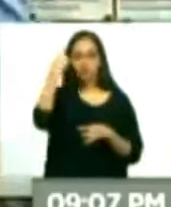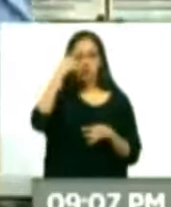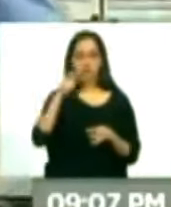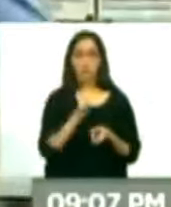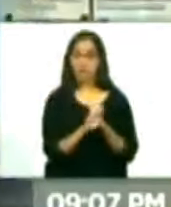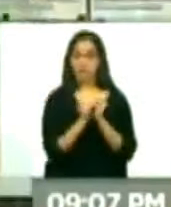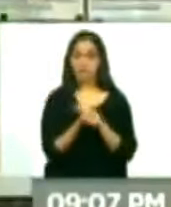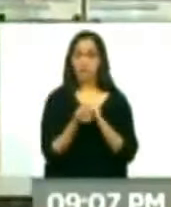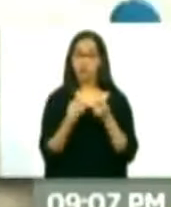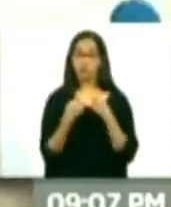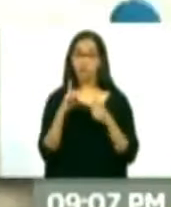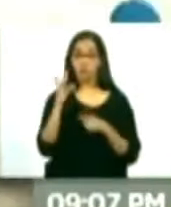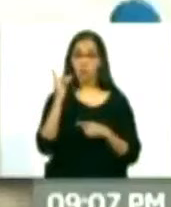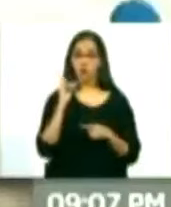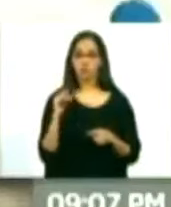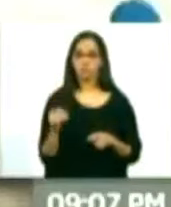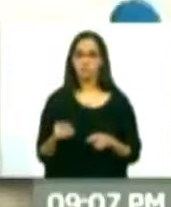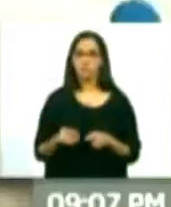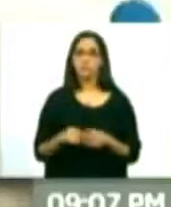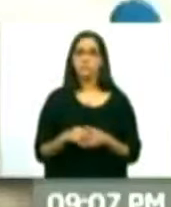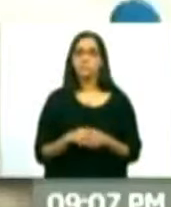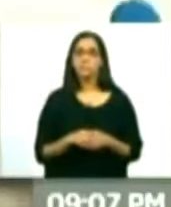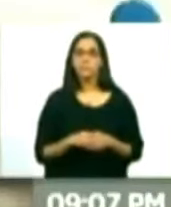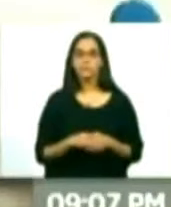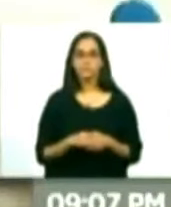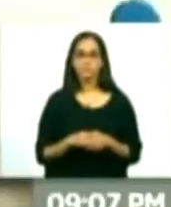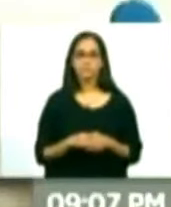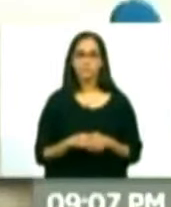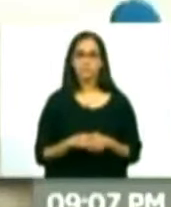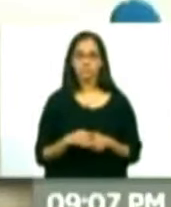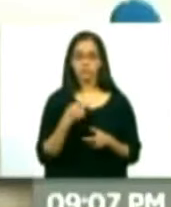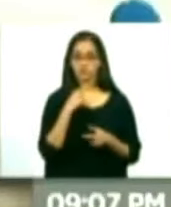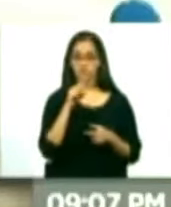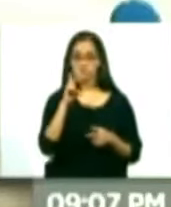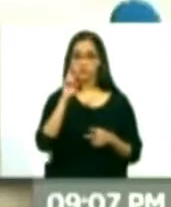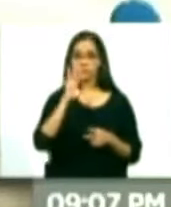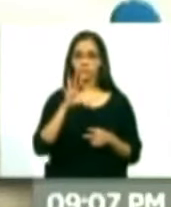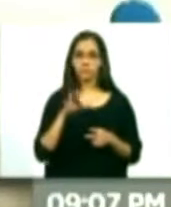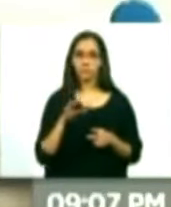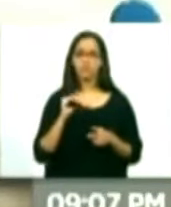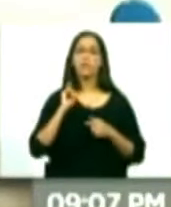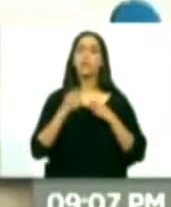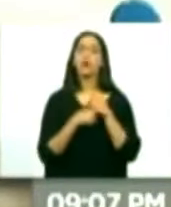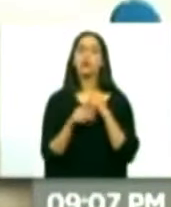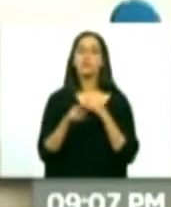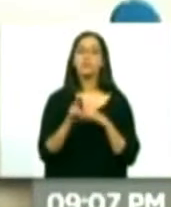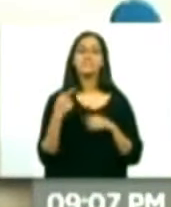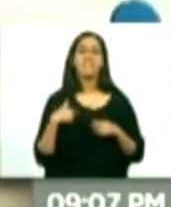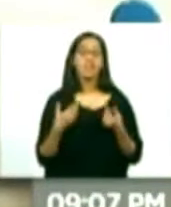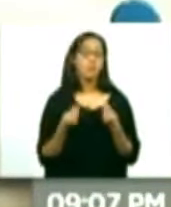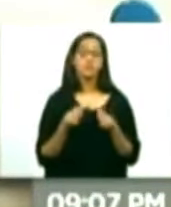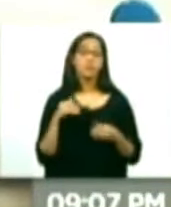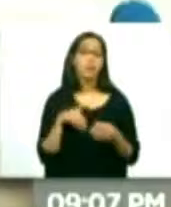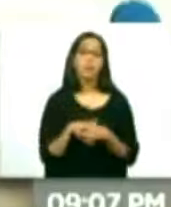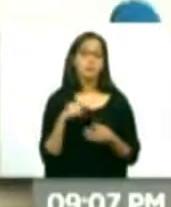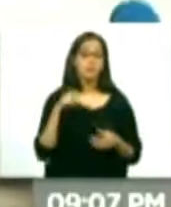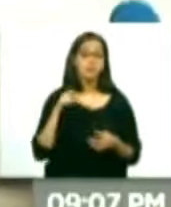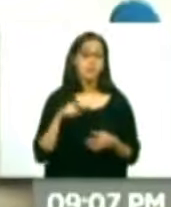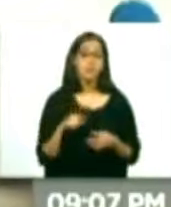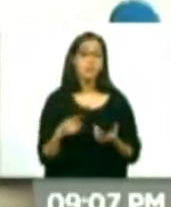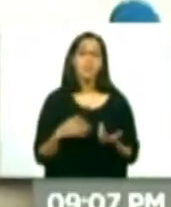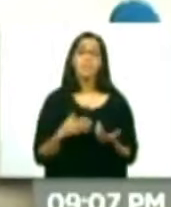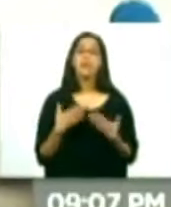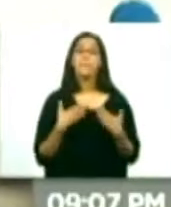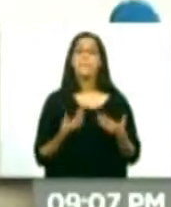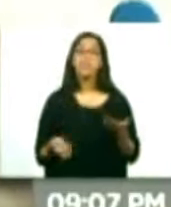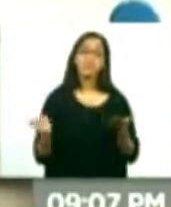en Bolivia. Alberto Ravel, esto lo dijo el 25, Juanito Limaña, tenemos muchos más votos de los necesarios para mi